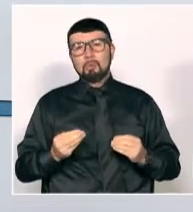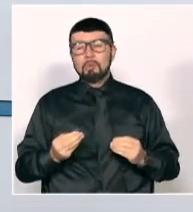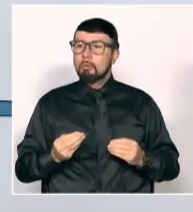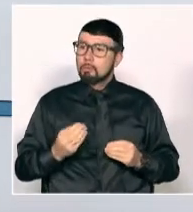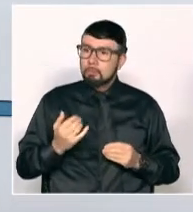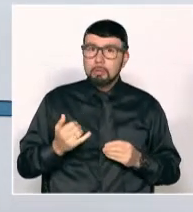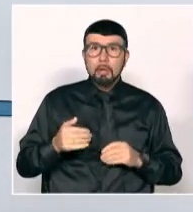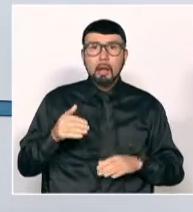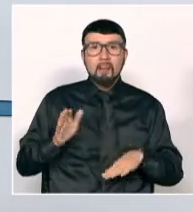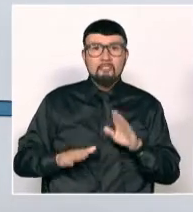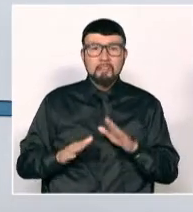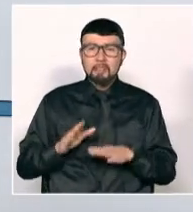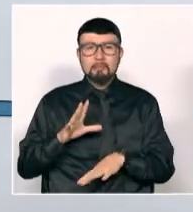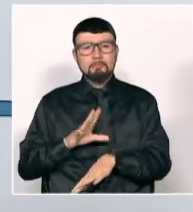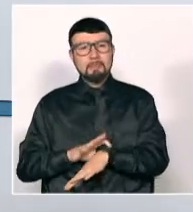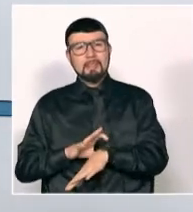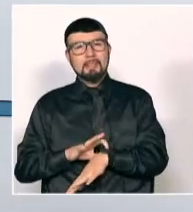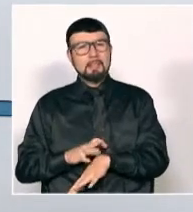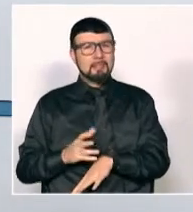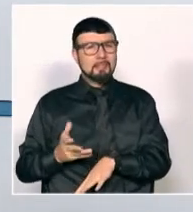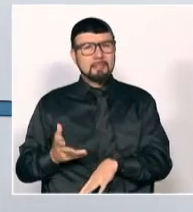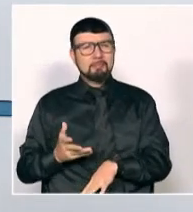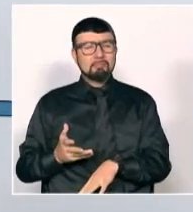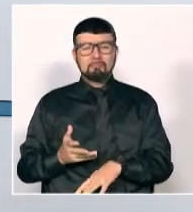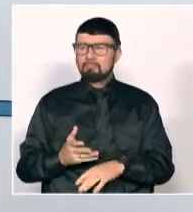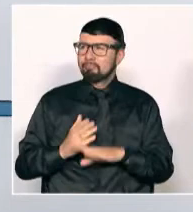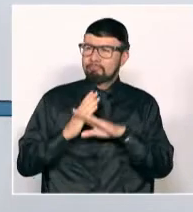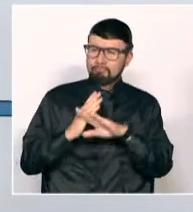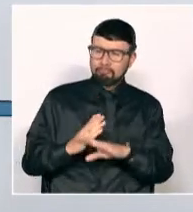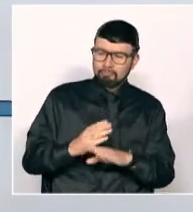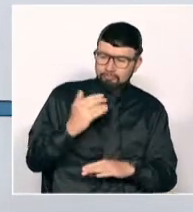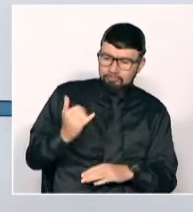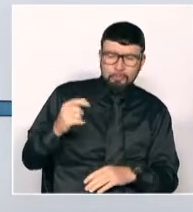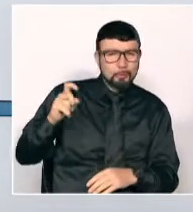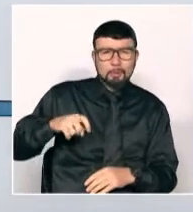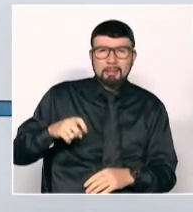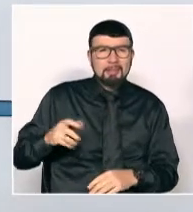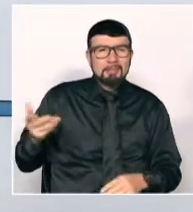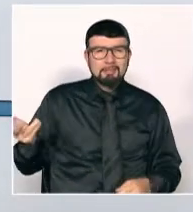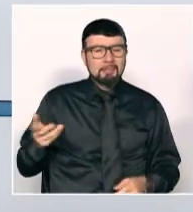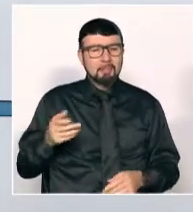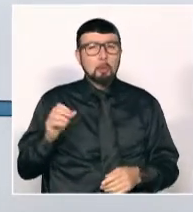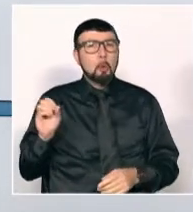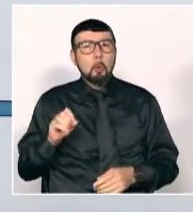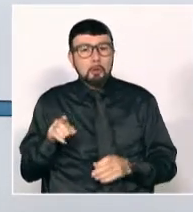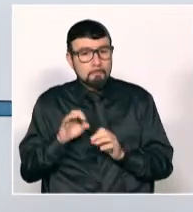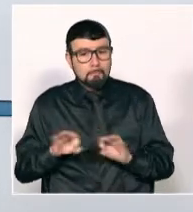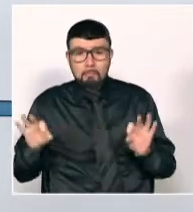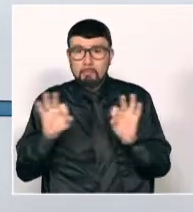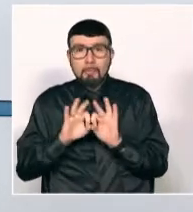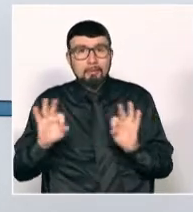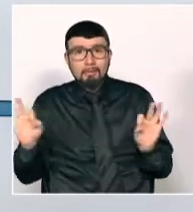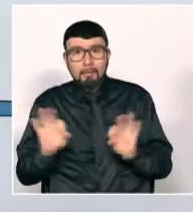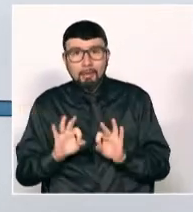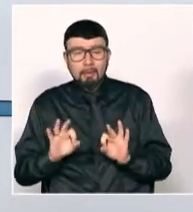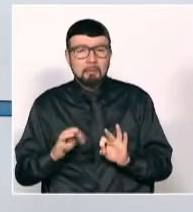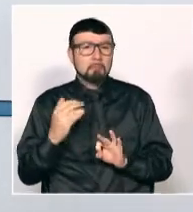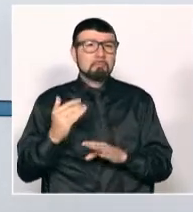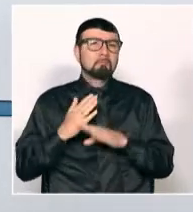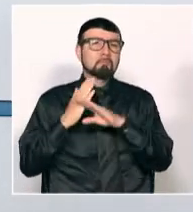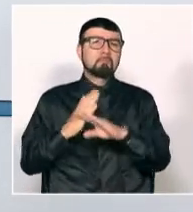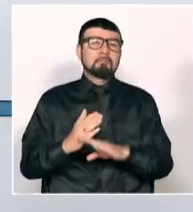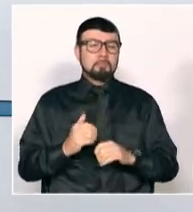ocasiones en la medicina lo alejan un poco, como si no fuera parte del acto médico,